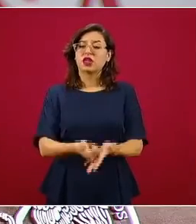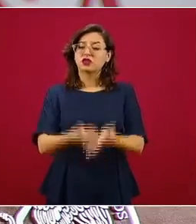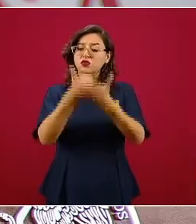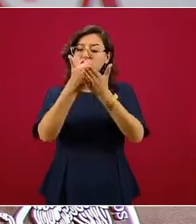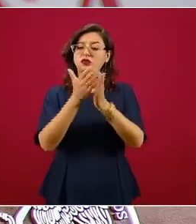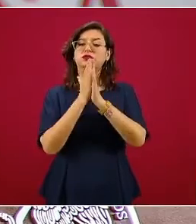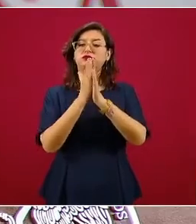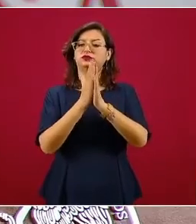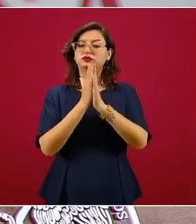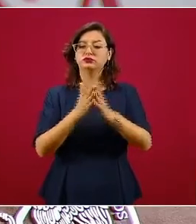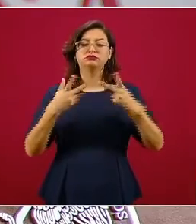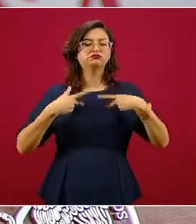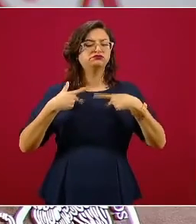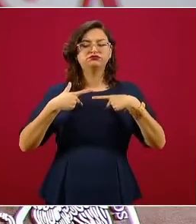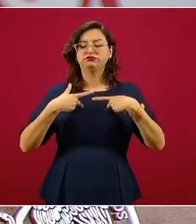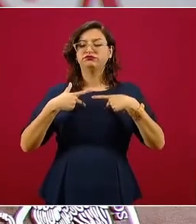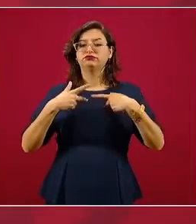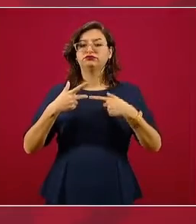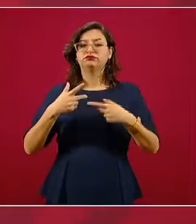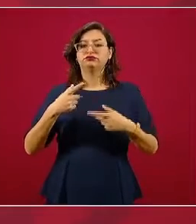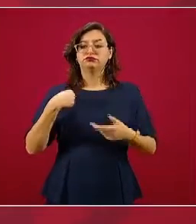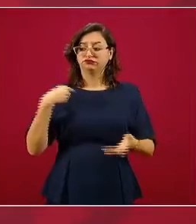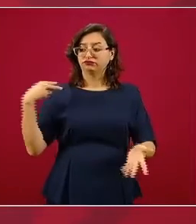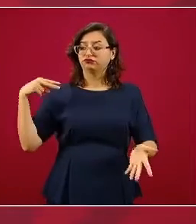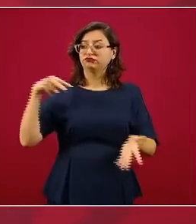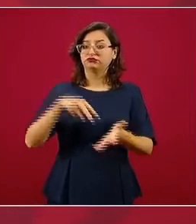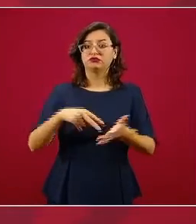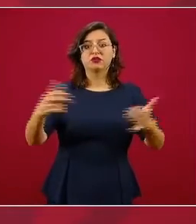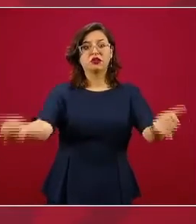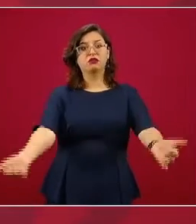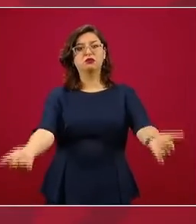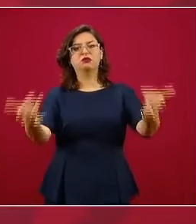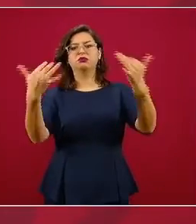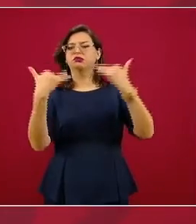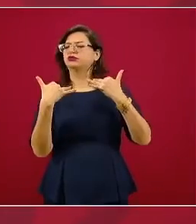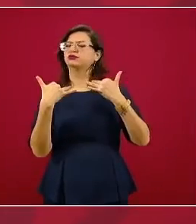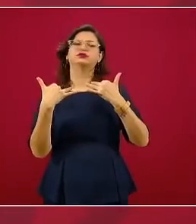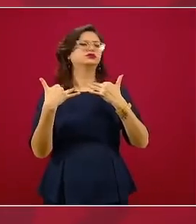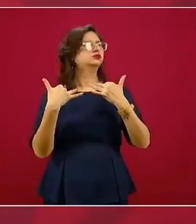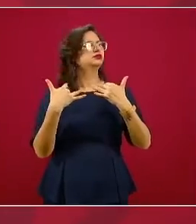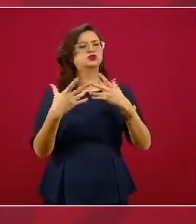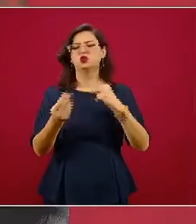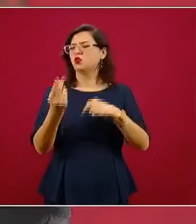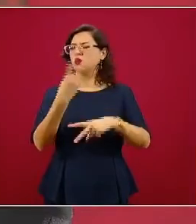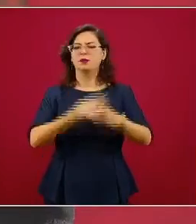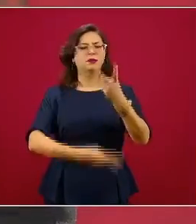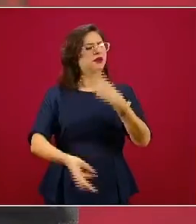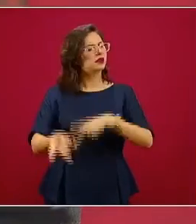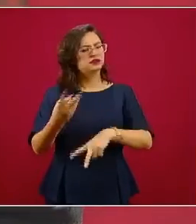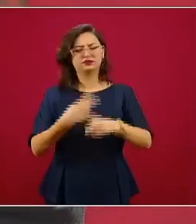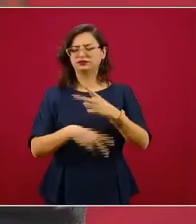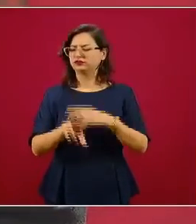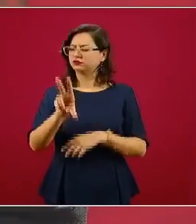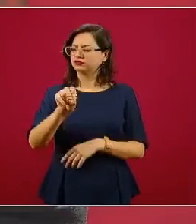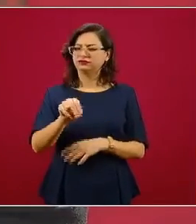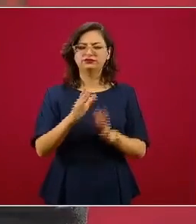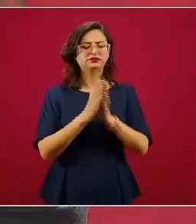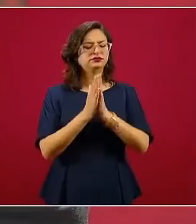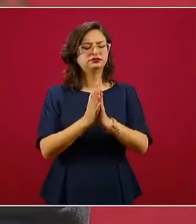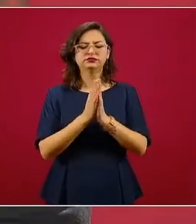a los actos, sino son